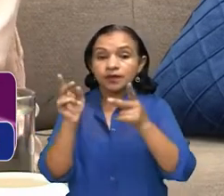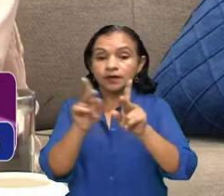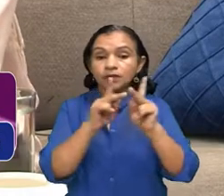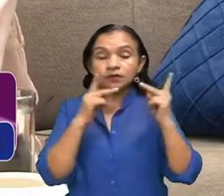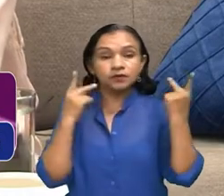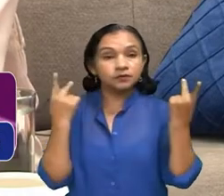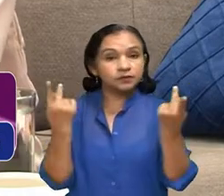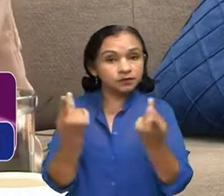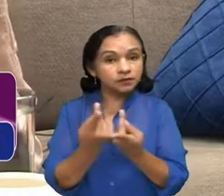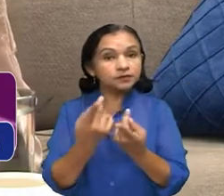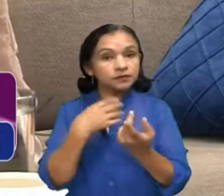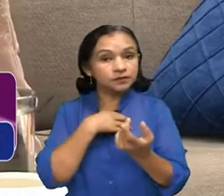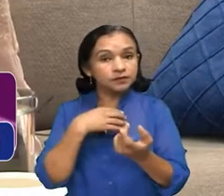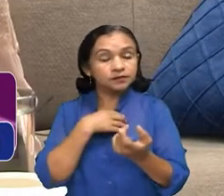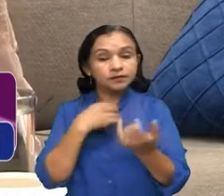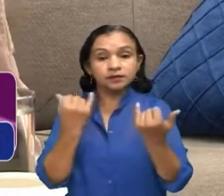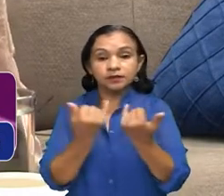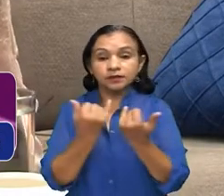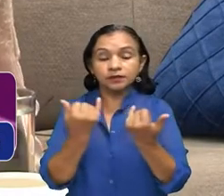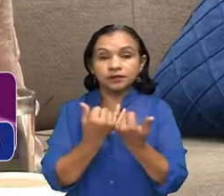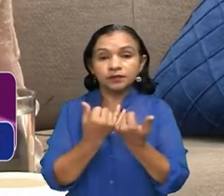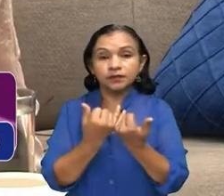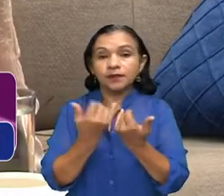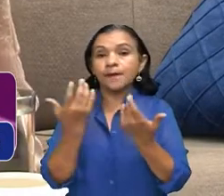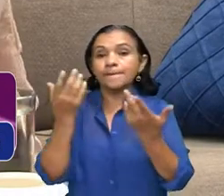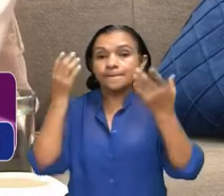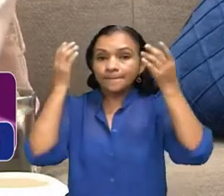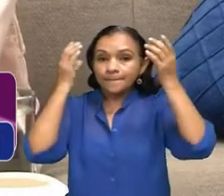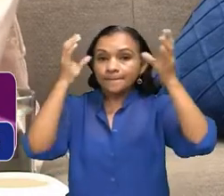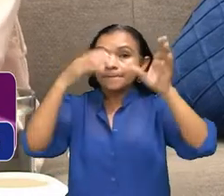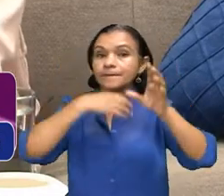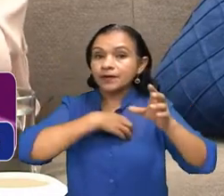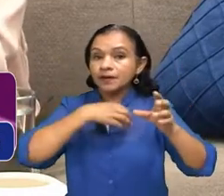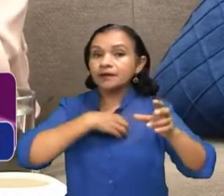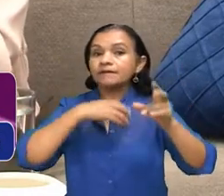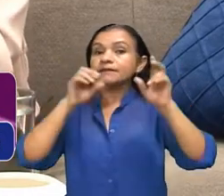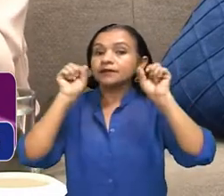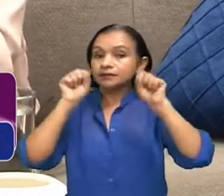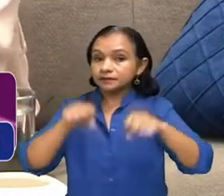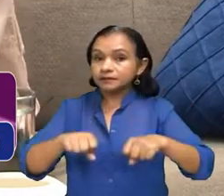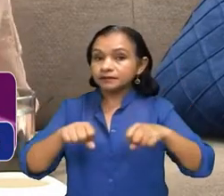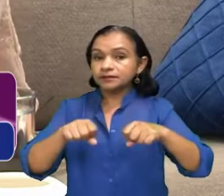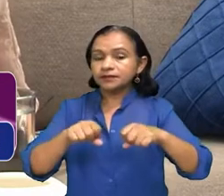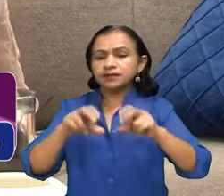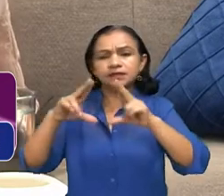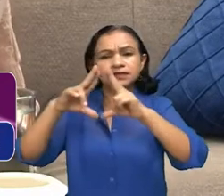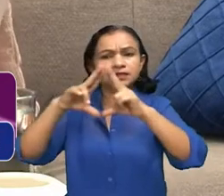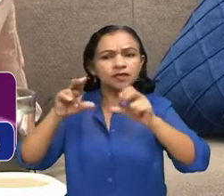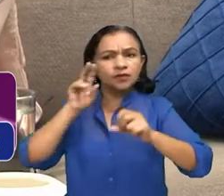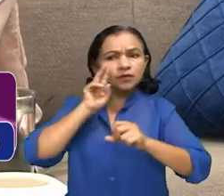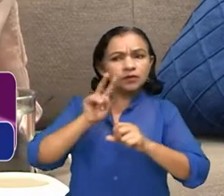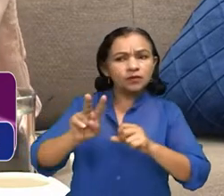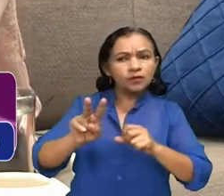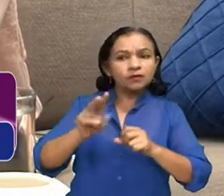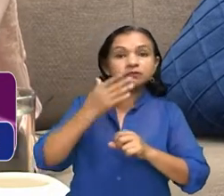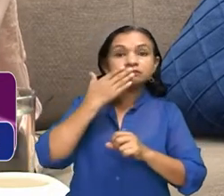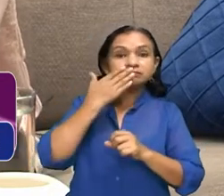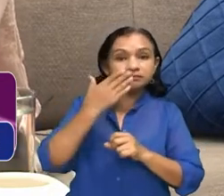pueblos, pero también vinculado con la cultura. Y es ahí donde también Nicaragua ve esa gran oportunidad